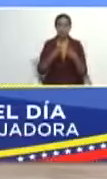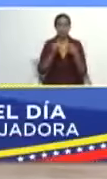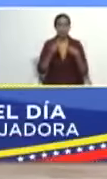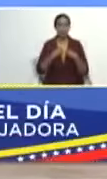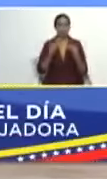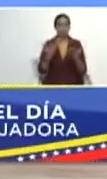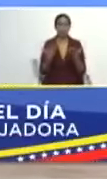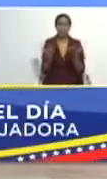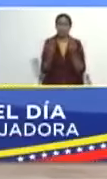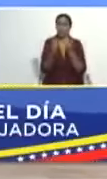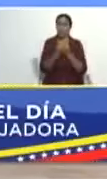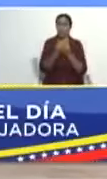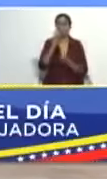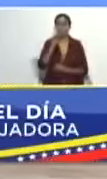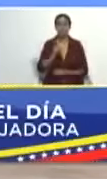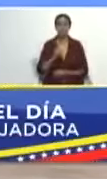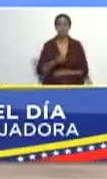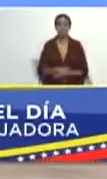los humildes.